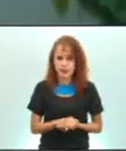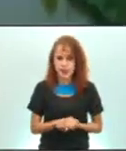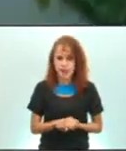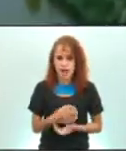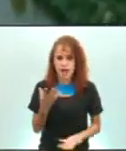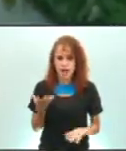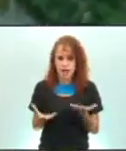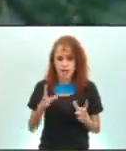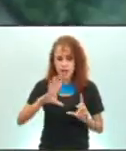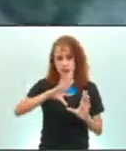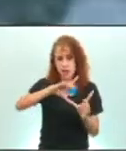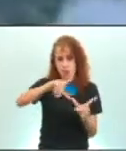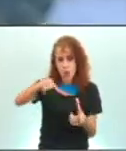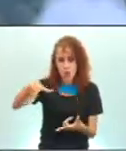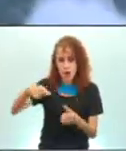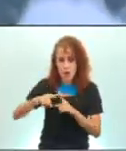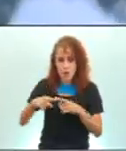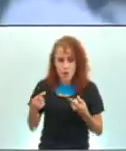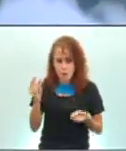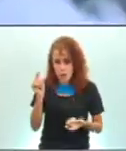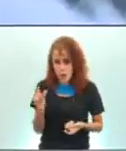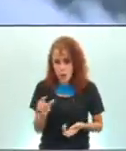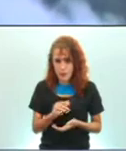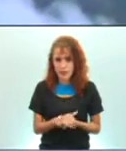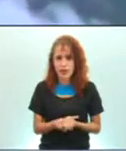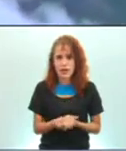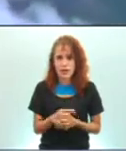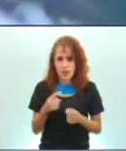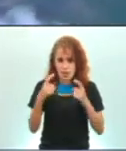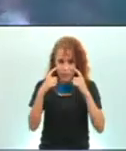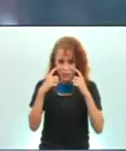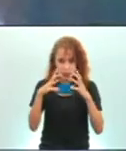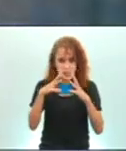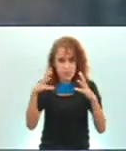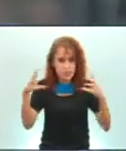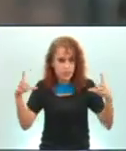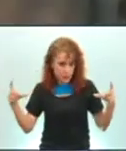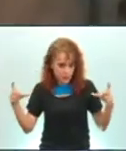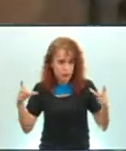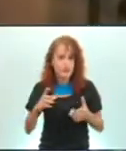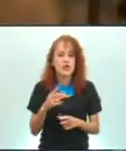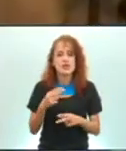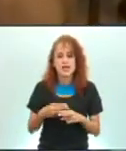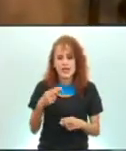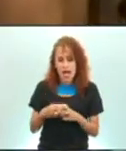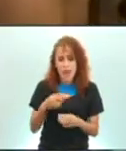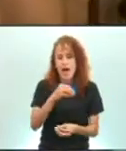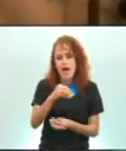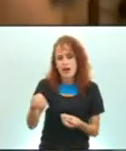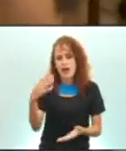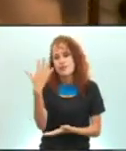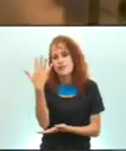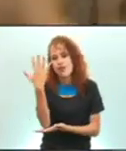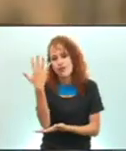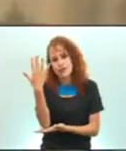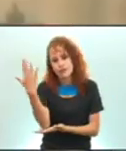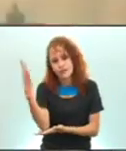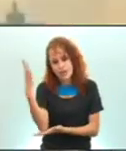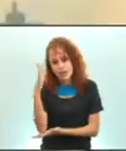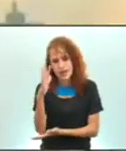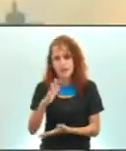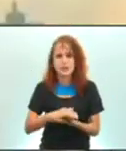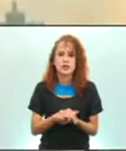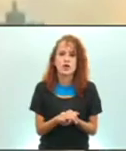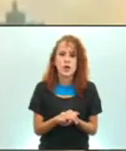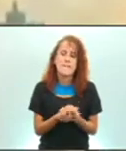Al calentamiento global causado por el hombre, los científicos prefieren llamarle cambio climático, en singular, para